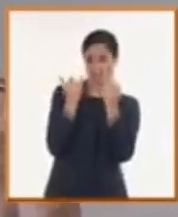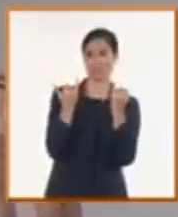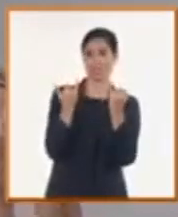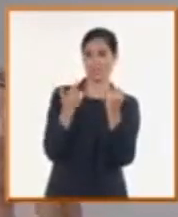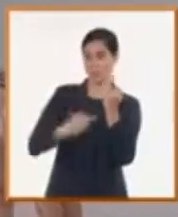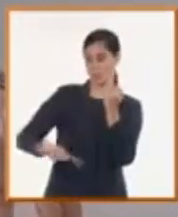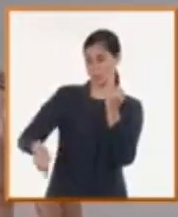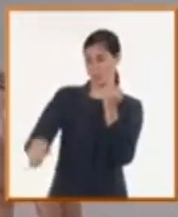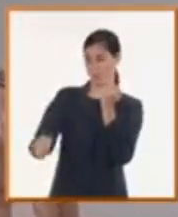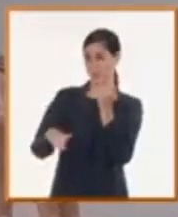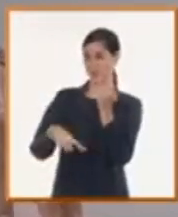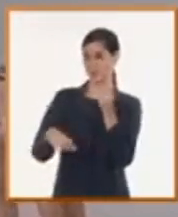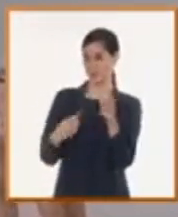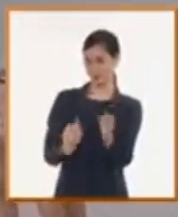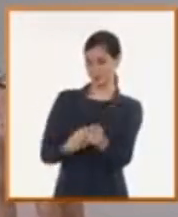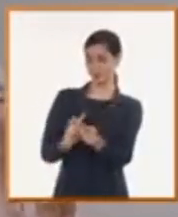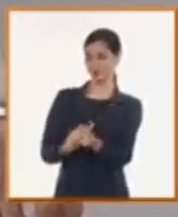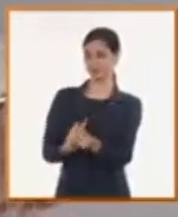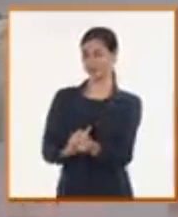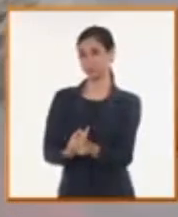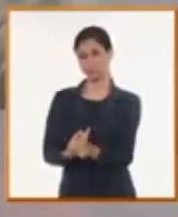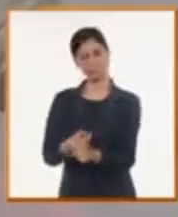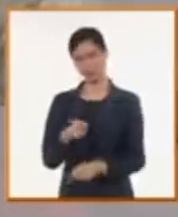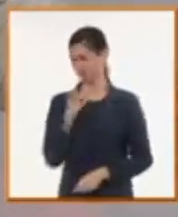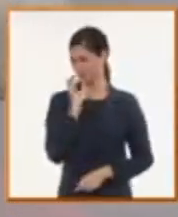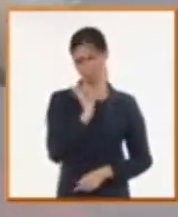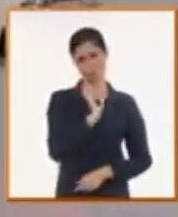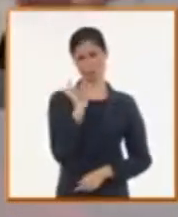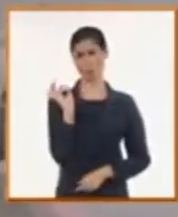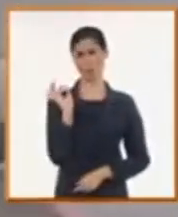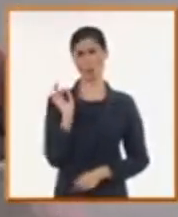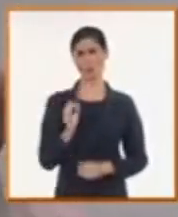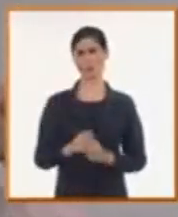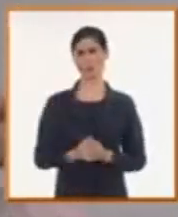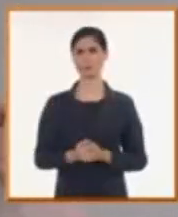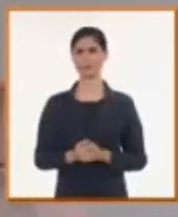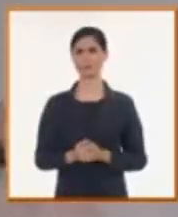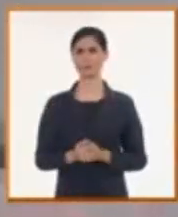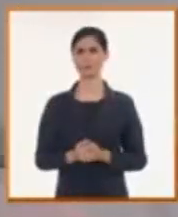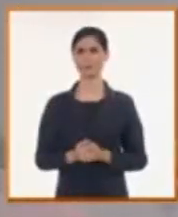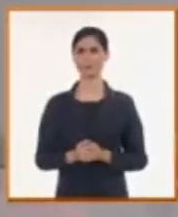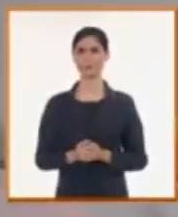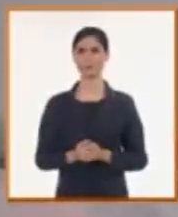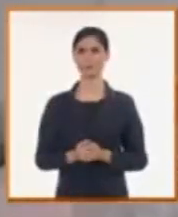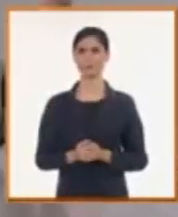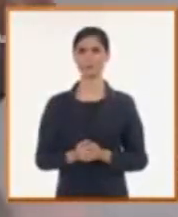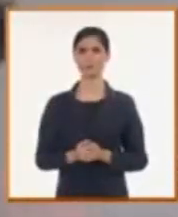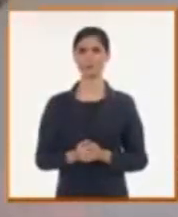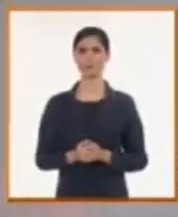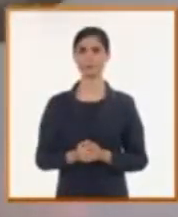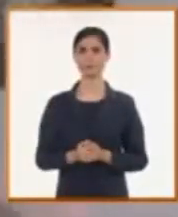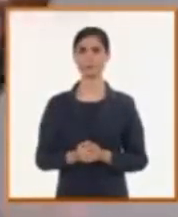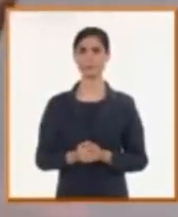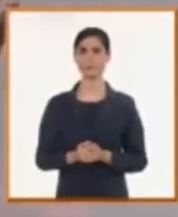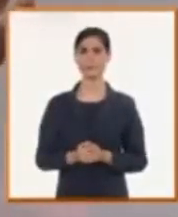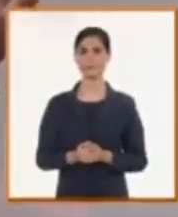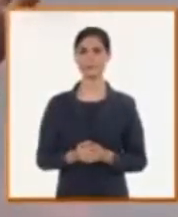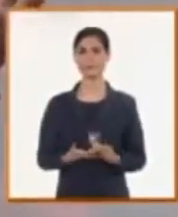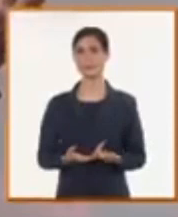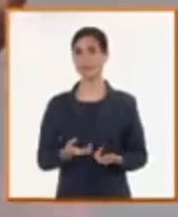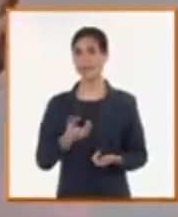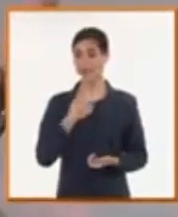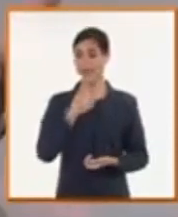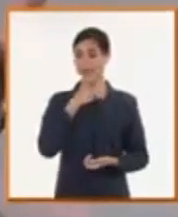Allá estaba la base principal de Savimbi, pero Savimbi estaba 4, 5, 10 kilómetros, 20, 50 kilómetros de